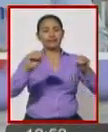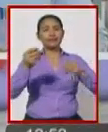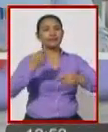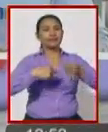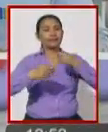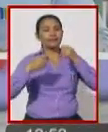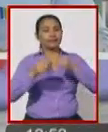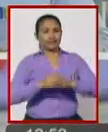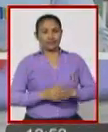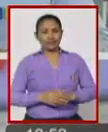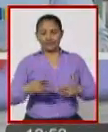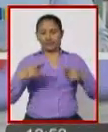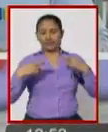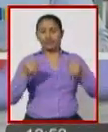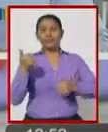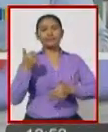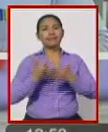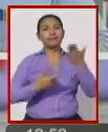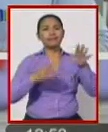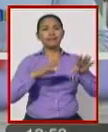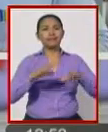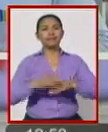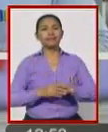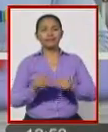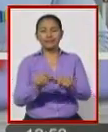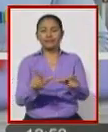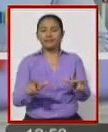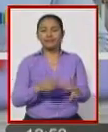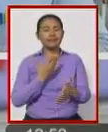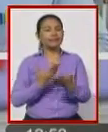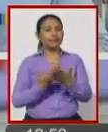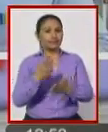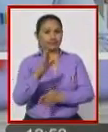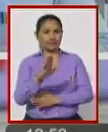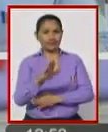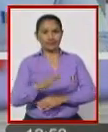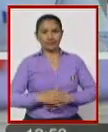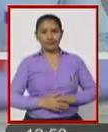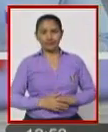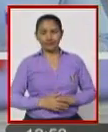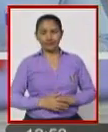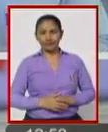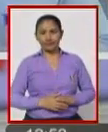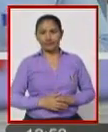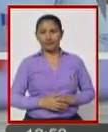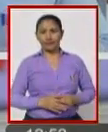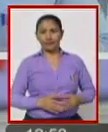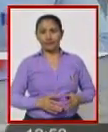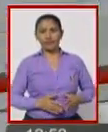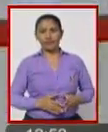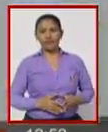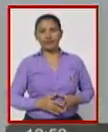comerciantes gremialistas de la zona de La Ramada. ¿Cuál es la situación en este lugar, Rolly? Buenas tardes, adelante.